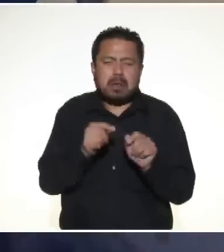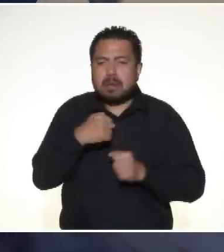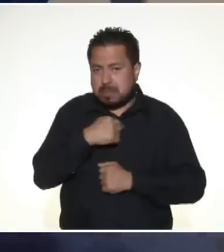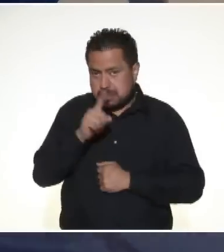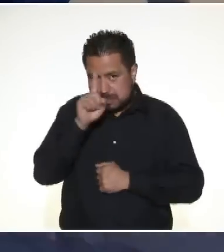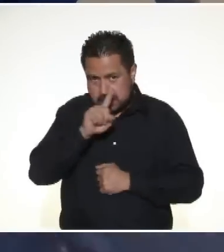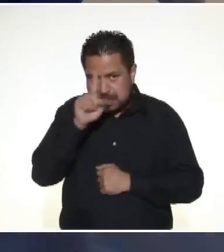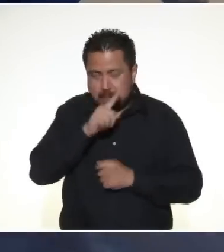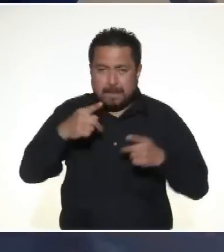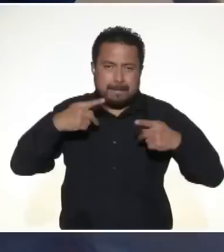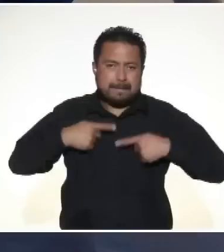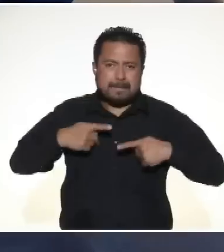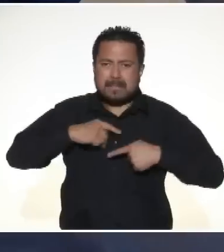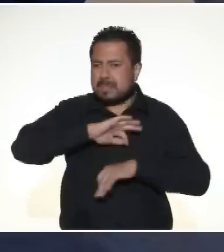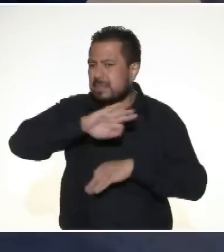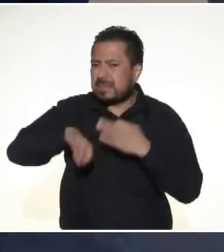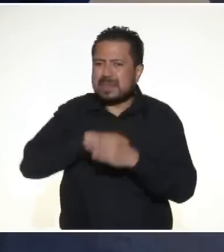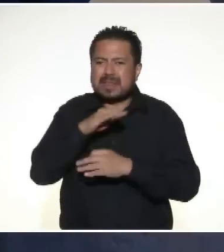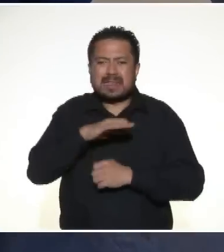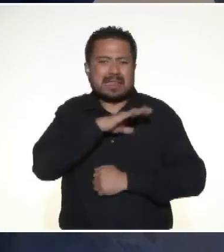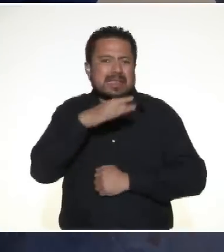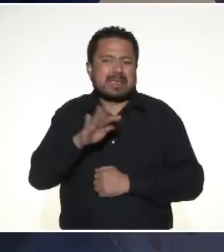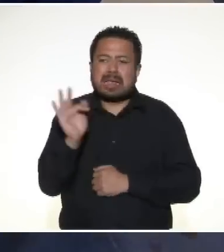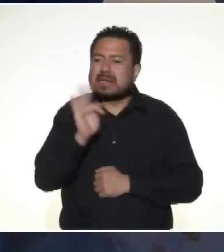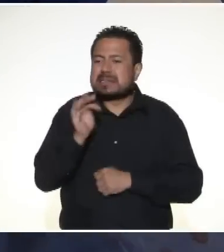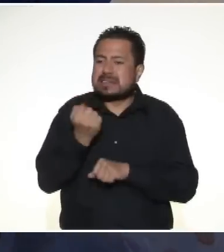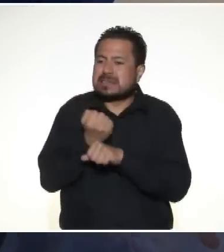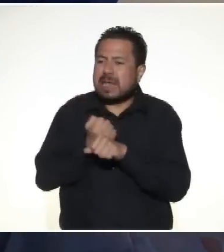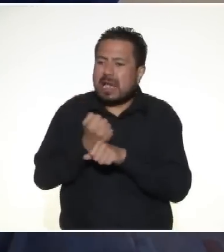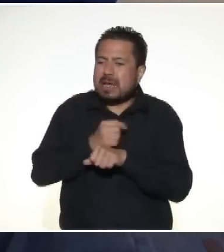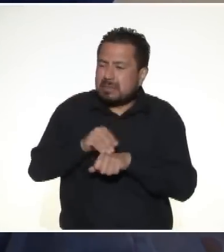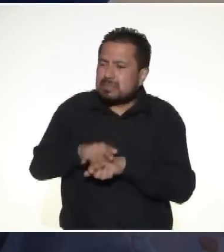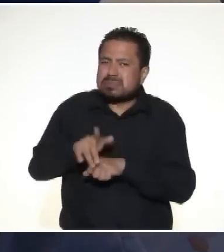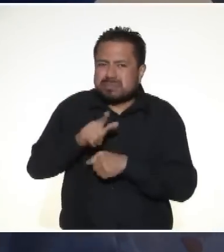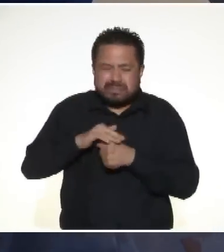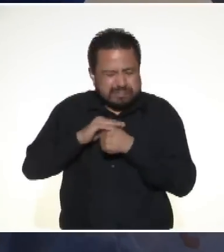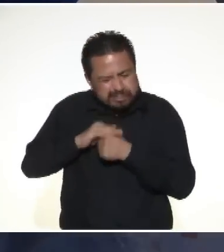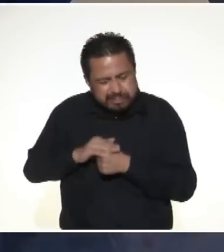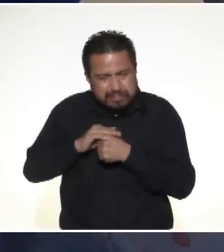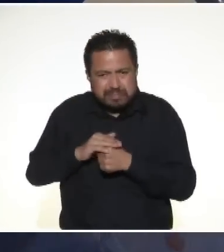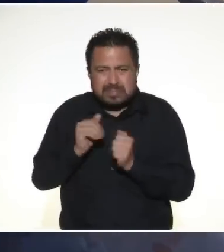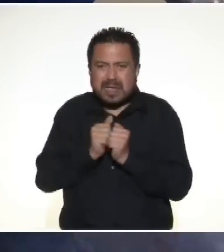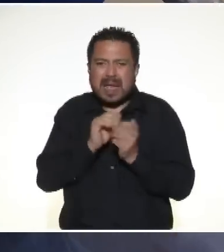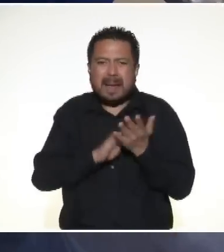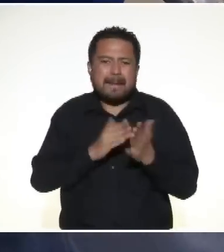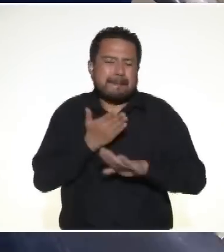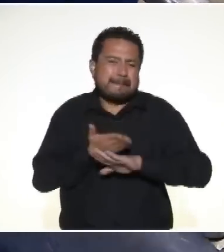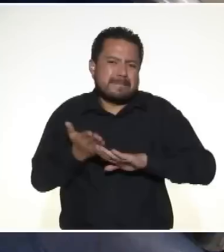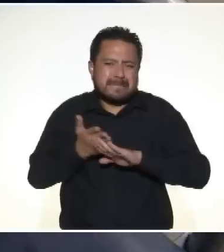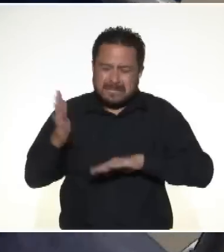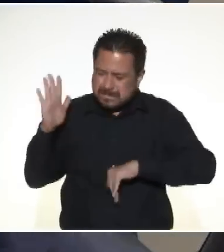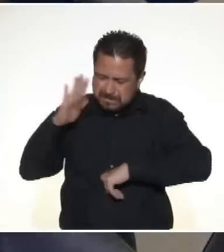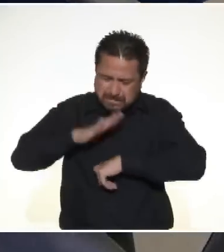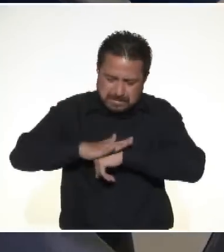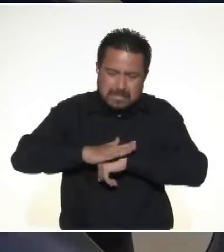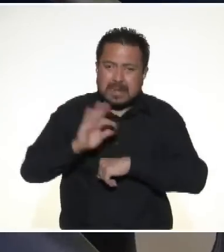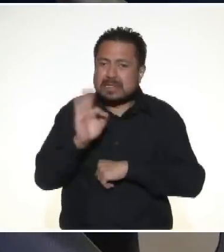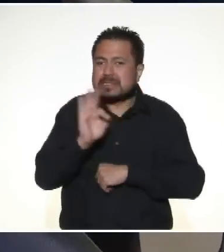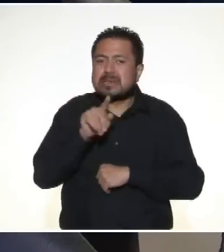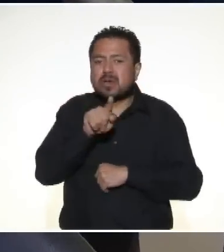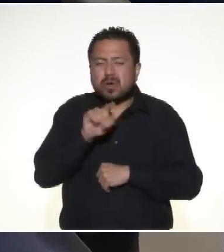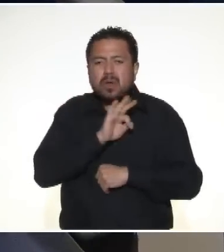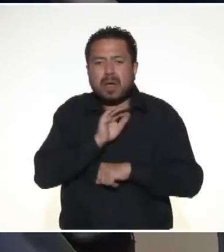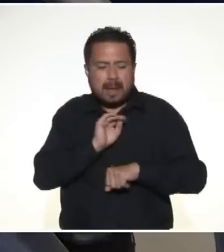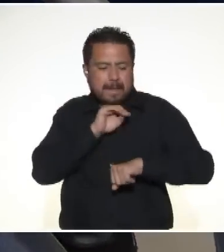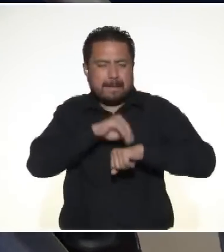a la población civil en el caso de tener una hemorragia es hacer presión directa con gasas en el sitio de la hemorragia. Si es posible,